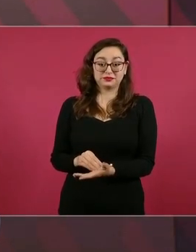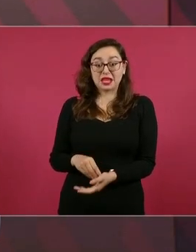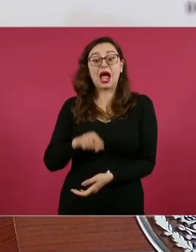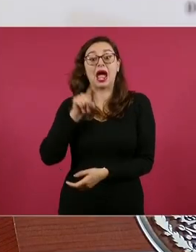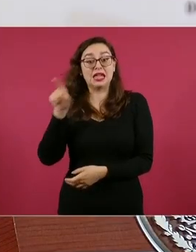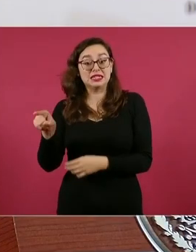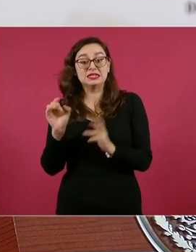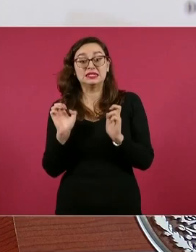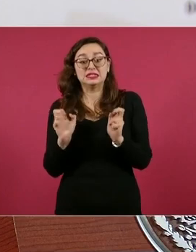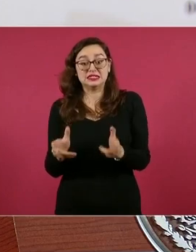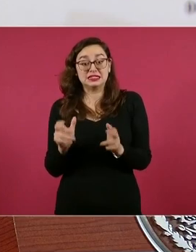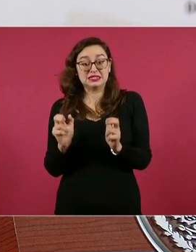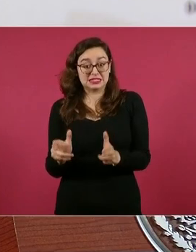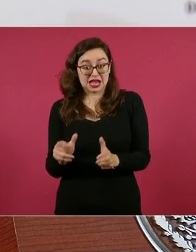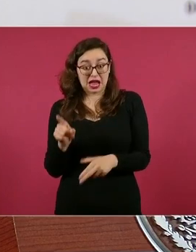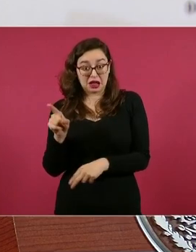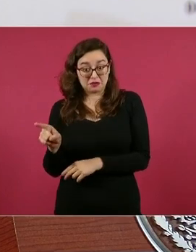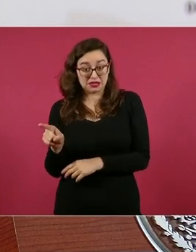barría